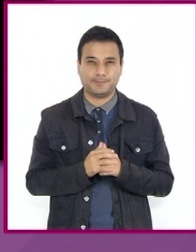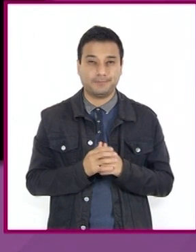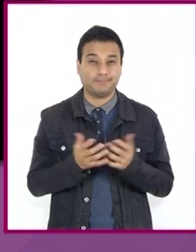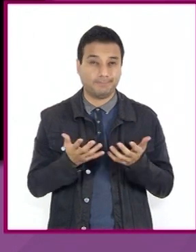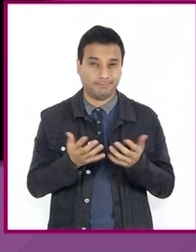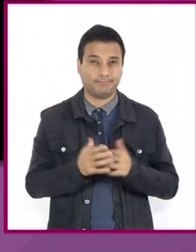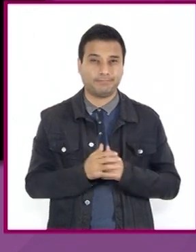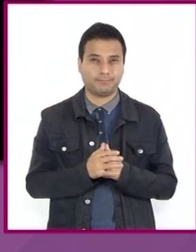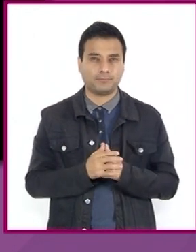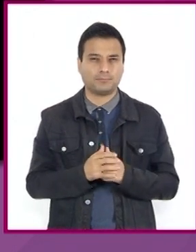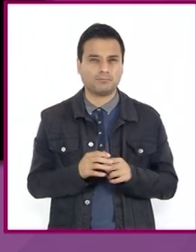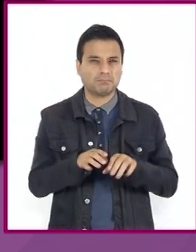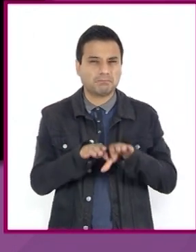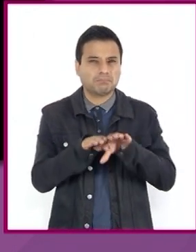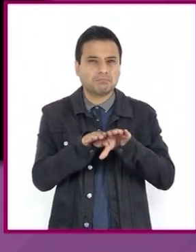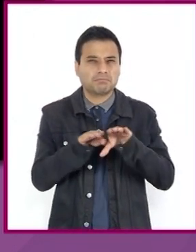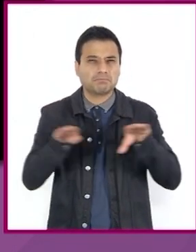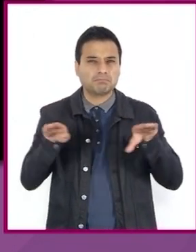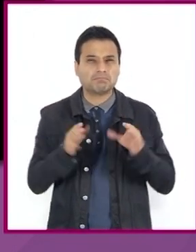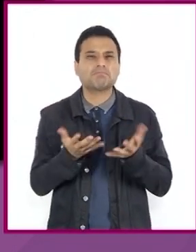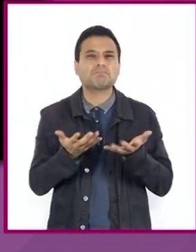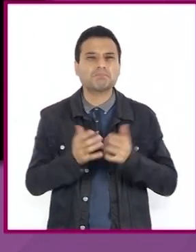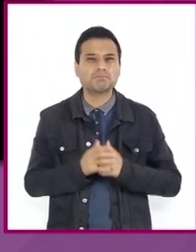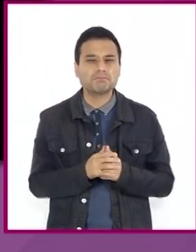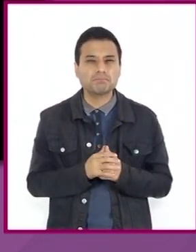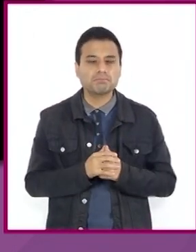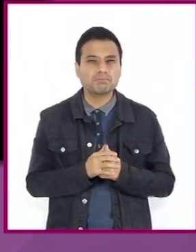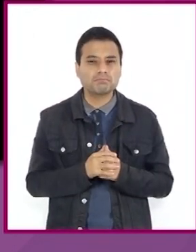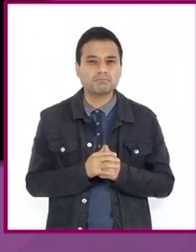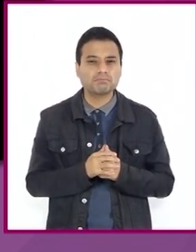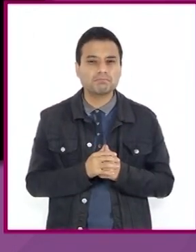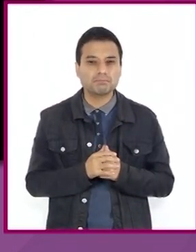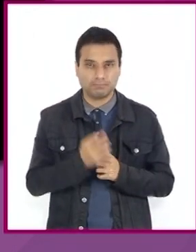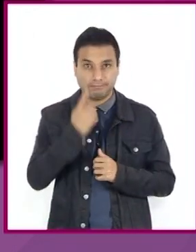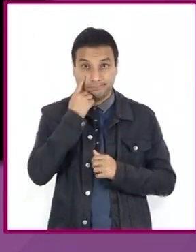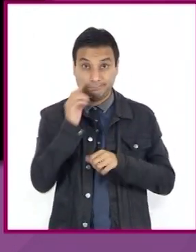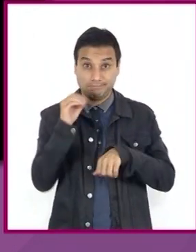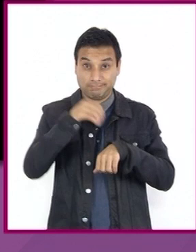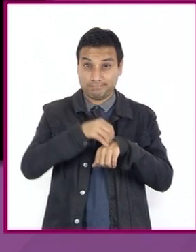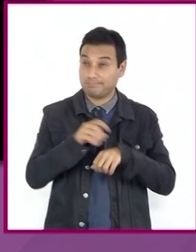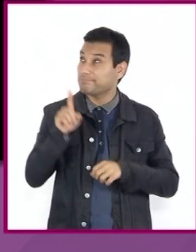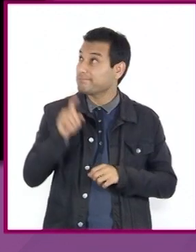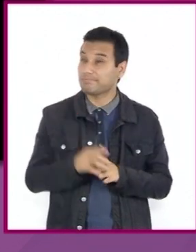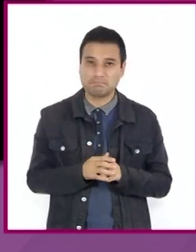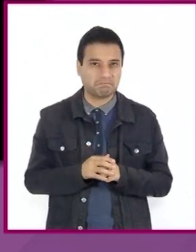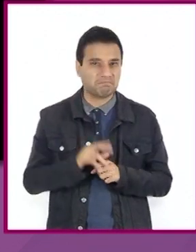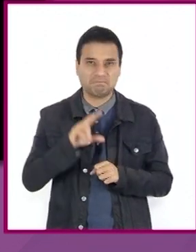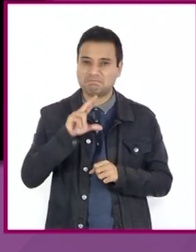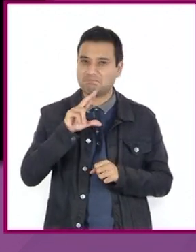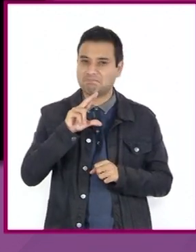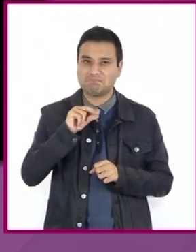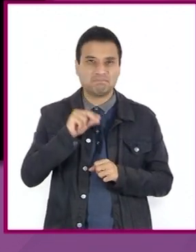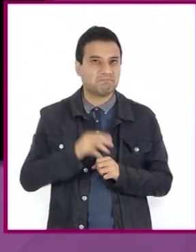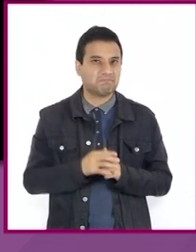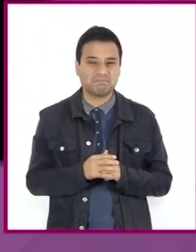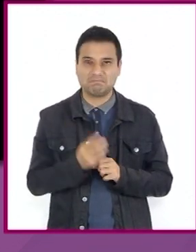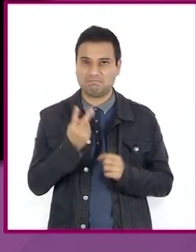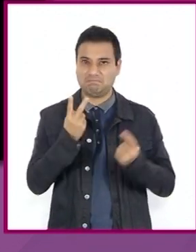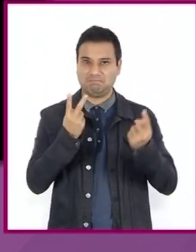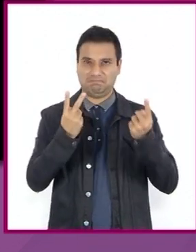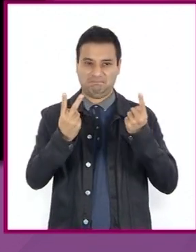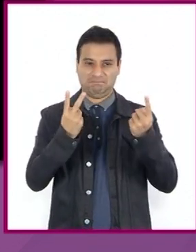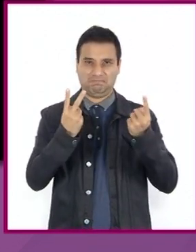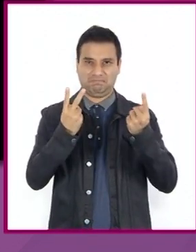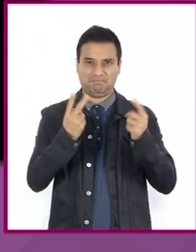Entonces, para igualarlo tendríamos que poner, pero vemos que aún así no está balanceado. Quedan 2 del lado